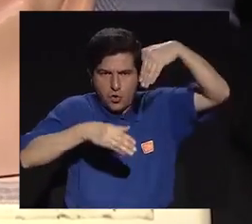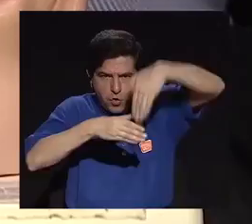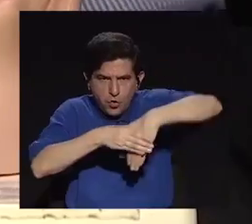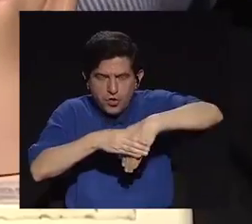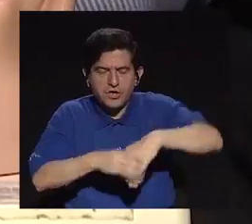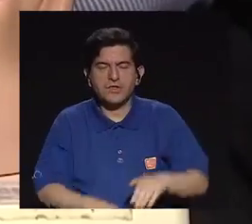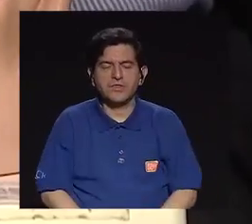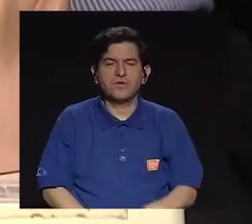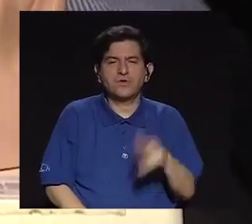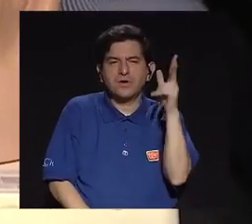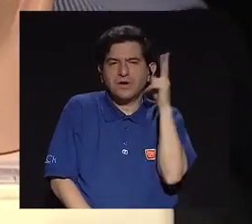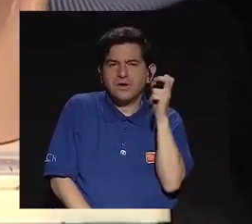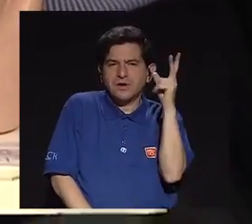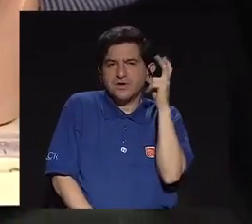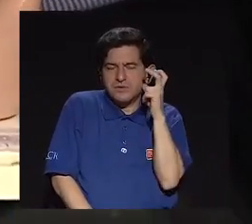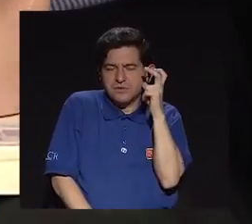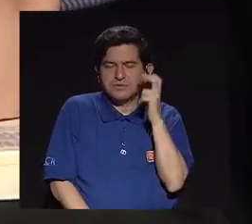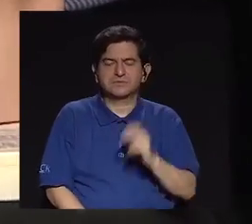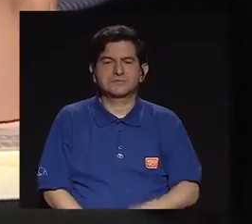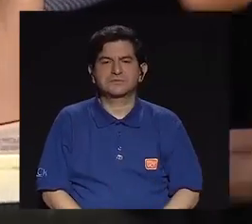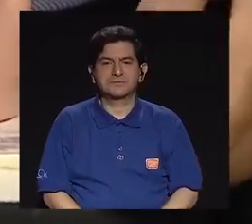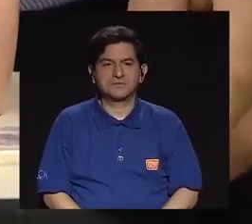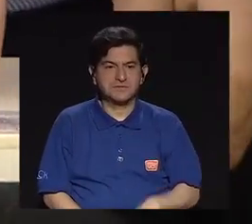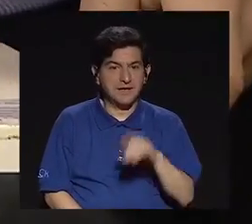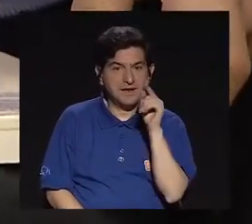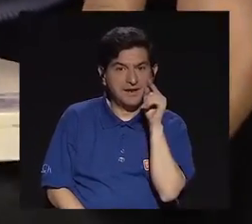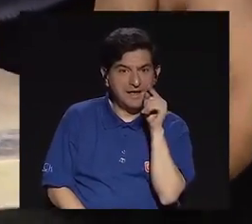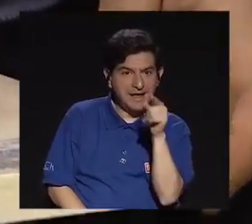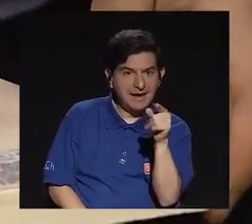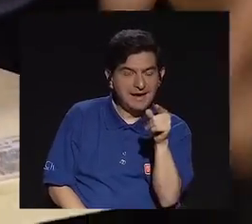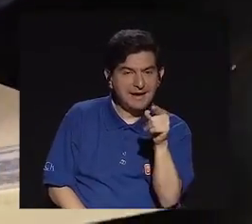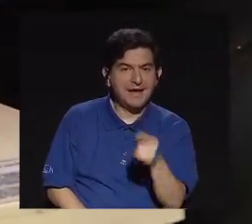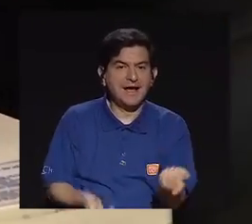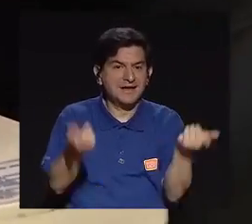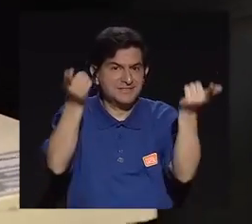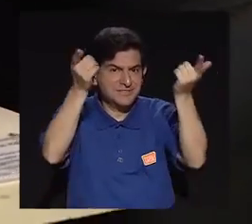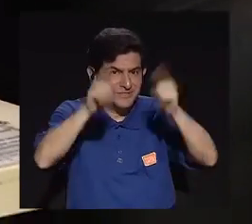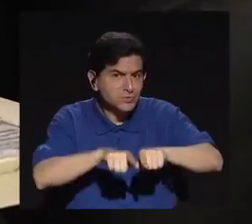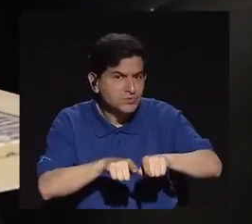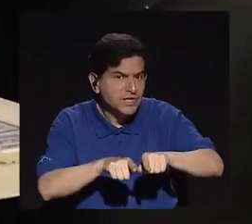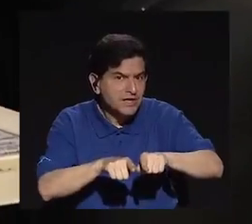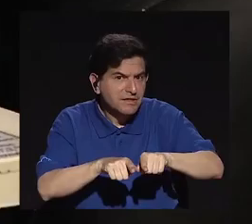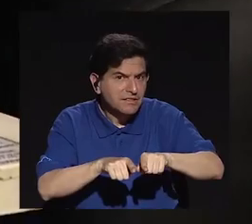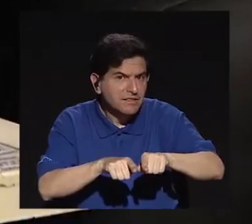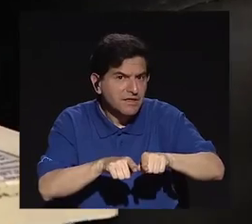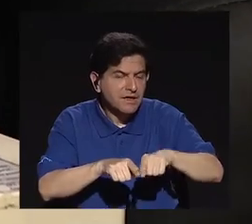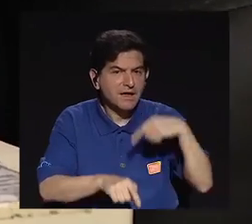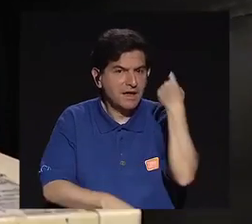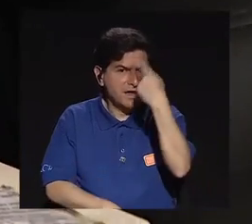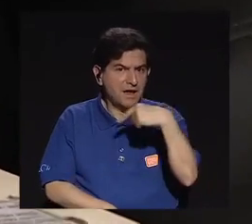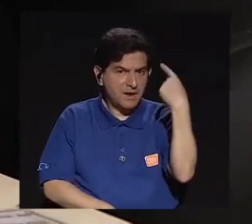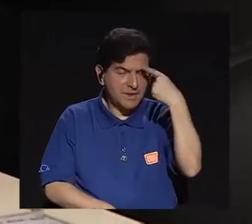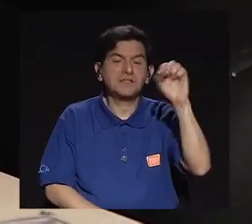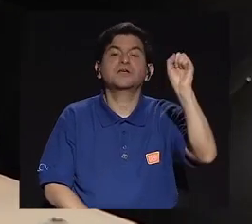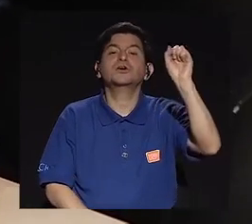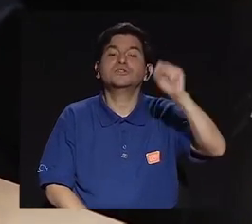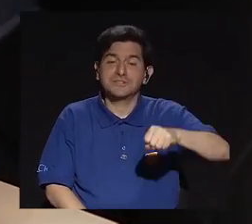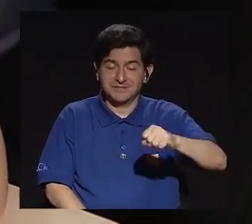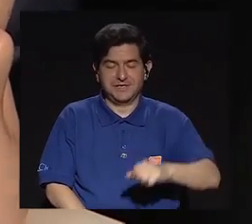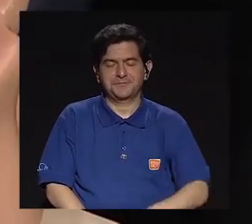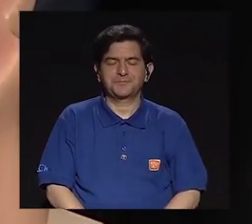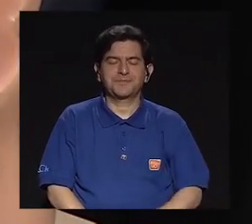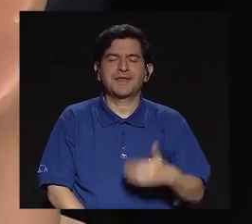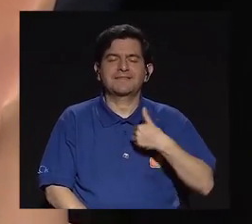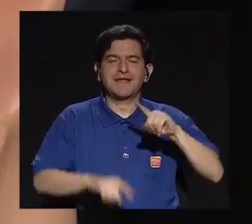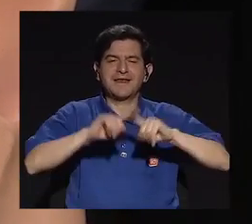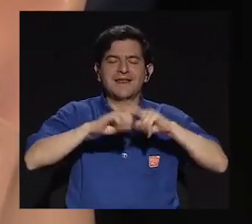va a percibir el sonido. En el aquí oído, es donde sucede el vértigo. Sí,